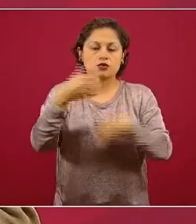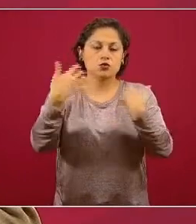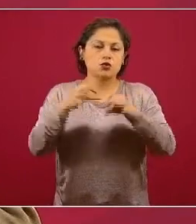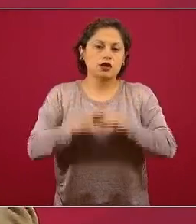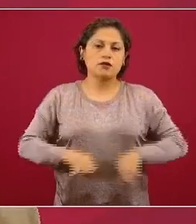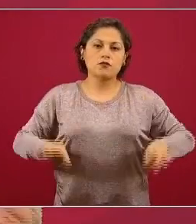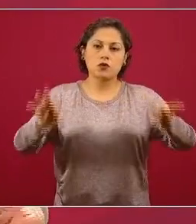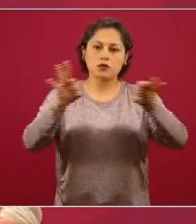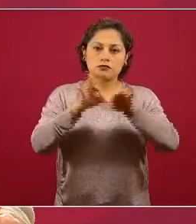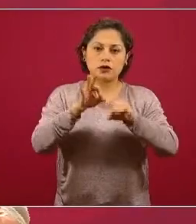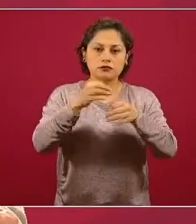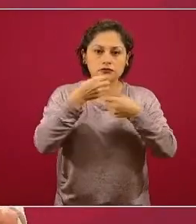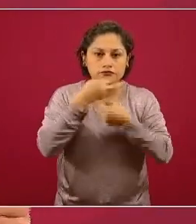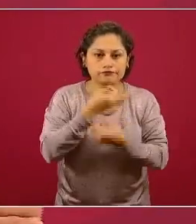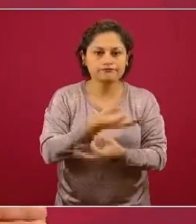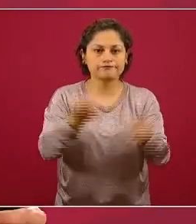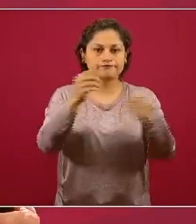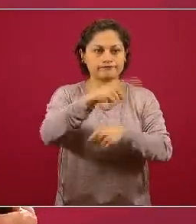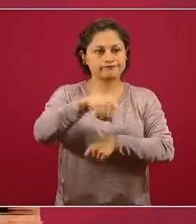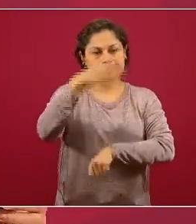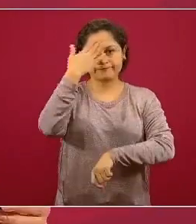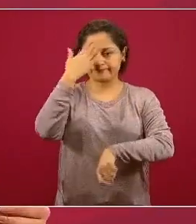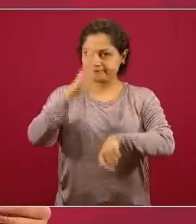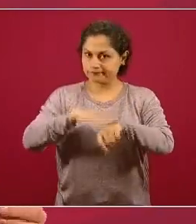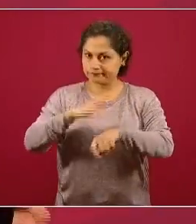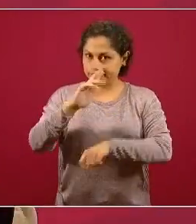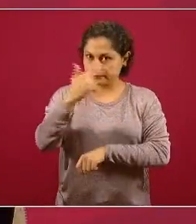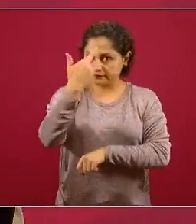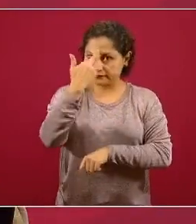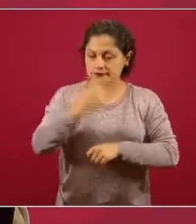mucho destacar. A veces